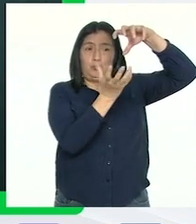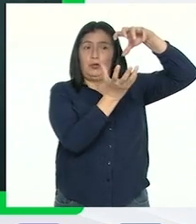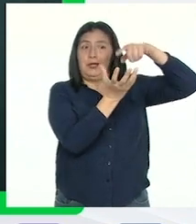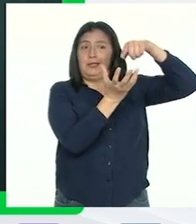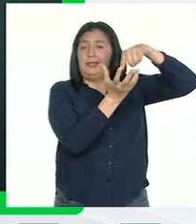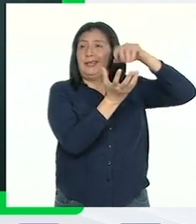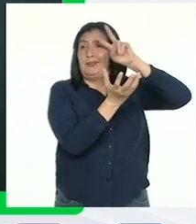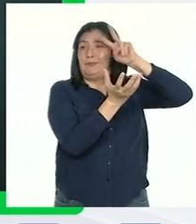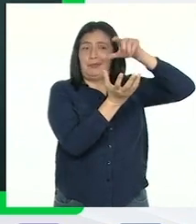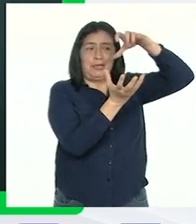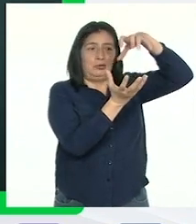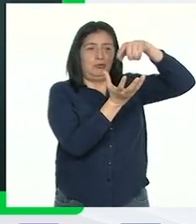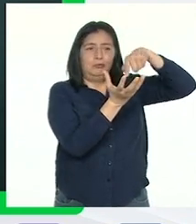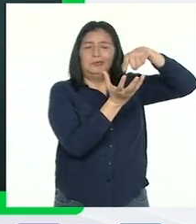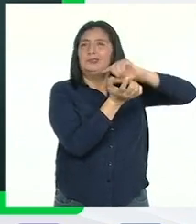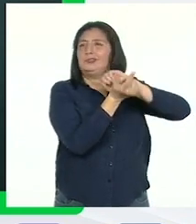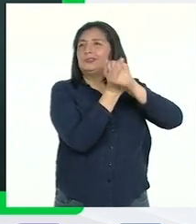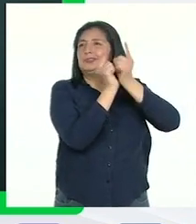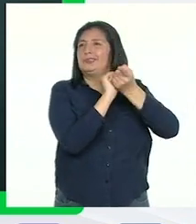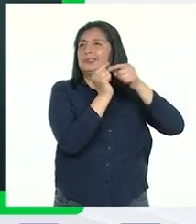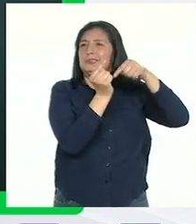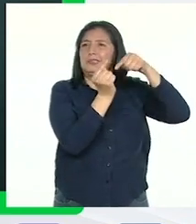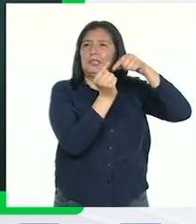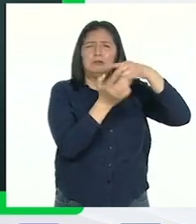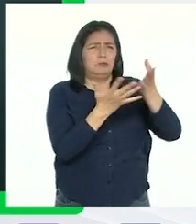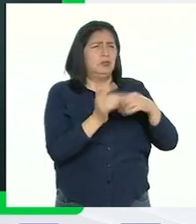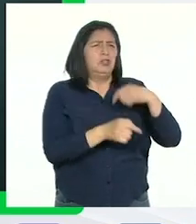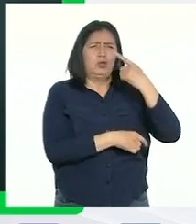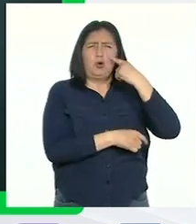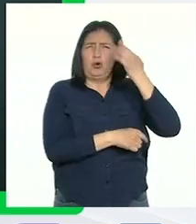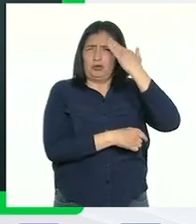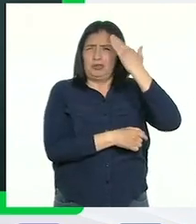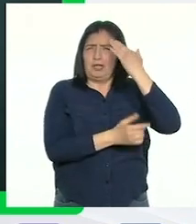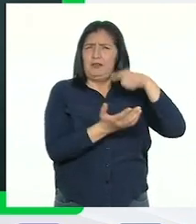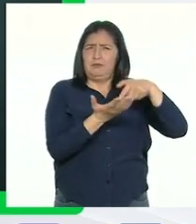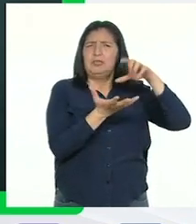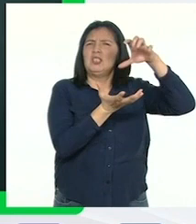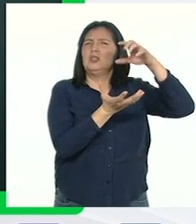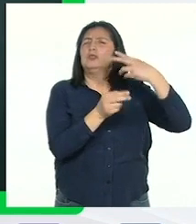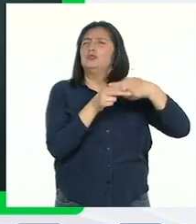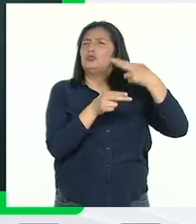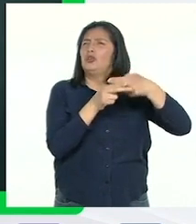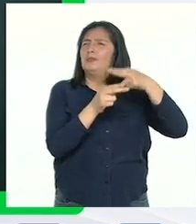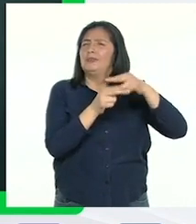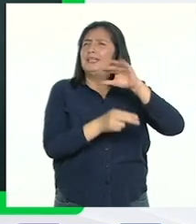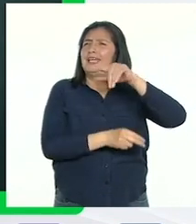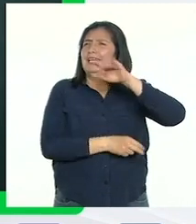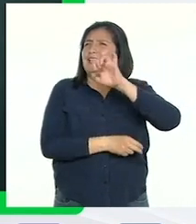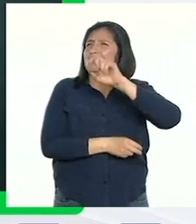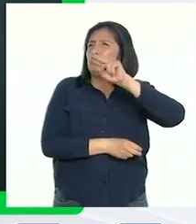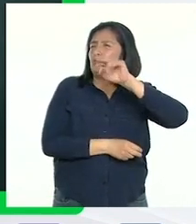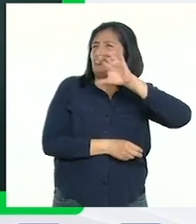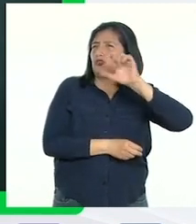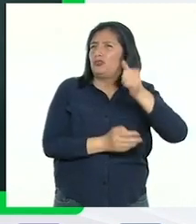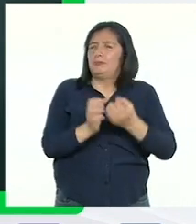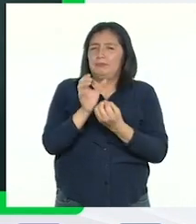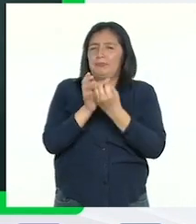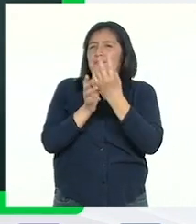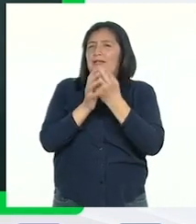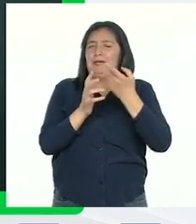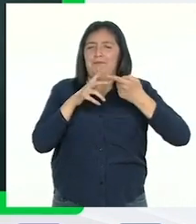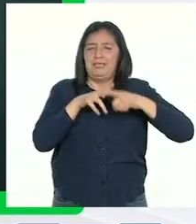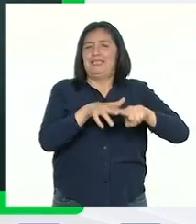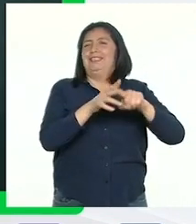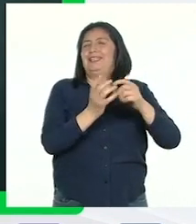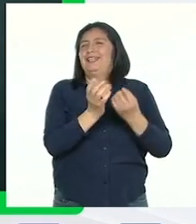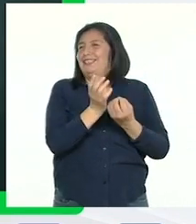¿no? Esta fecha de cambio de estación es conocida como justamente el equinoccio de primavera, ¿no? Que marca el inicio de la